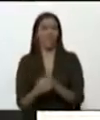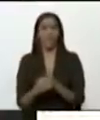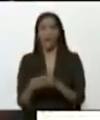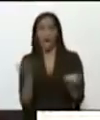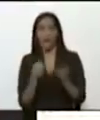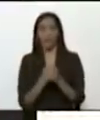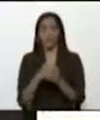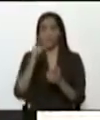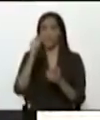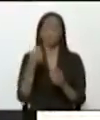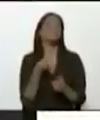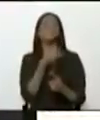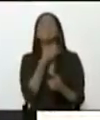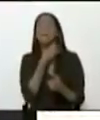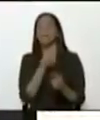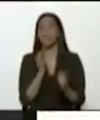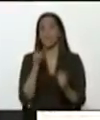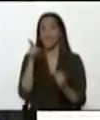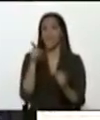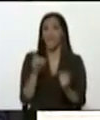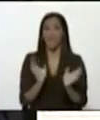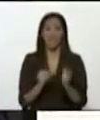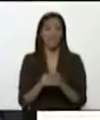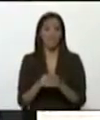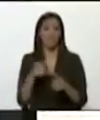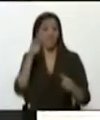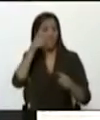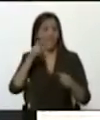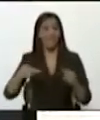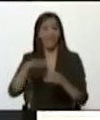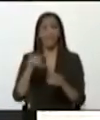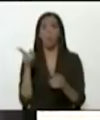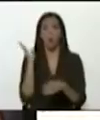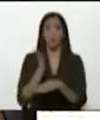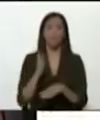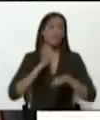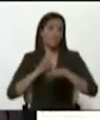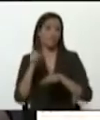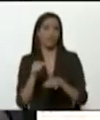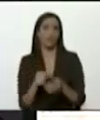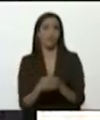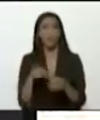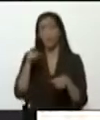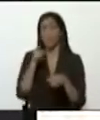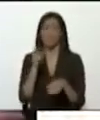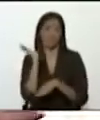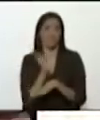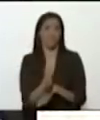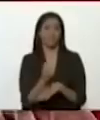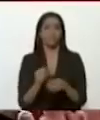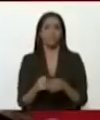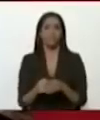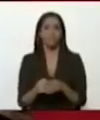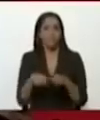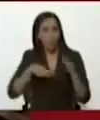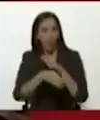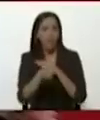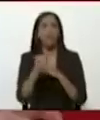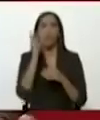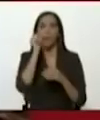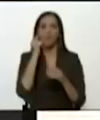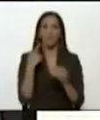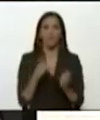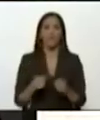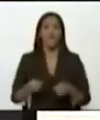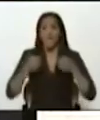Sami, ese es el por él es que estamos sancionados. Hay que claudicar, hay que negociar. Por él es que estamos sancionados. Por ahí hubo un tipo que decía,